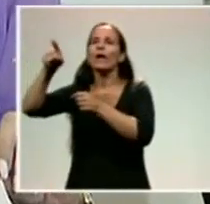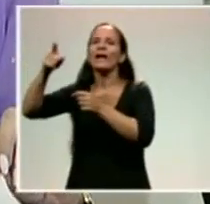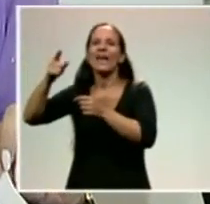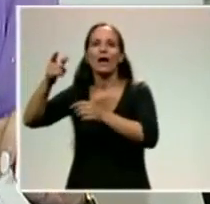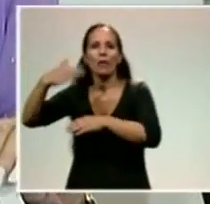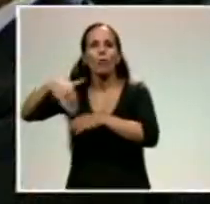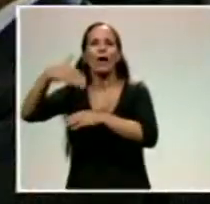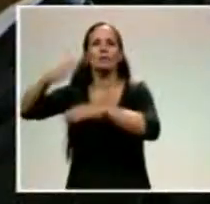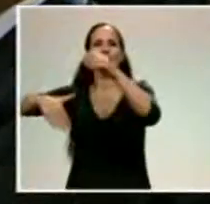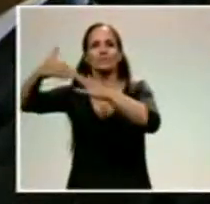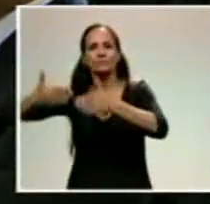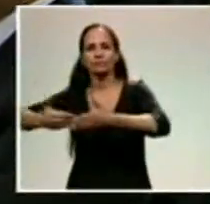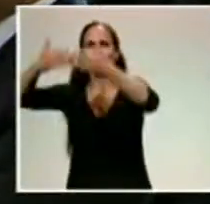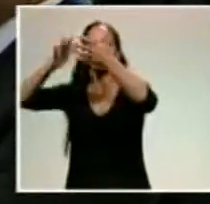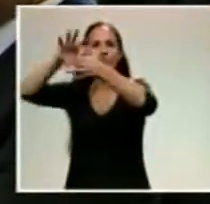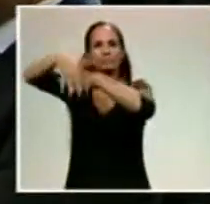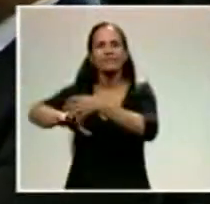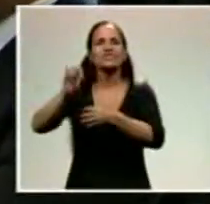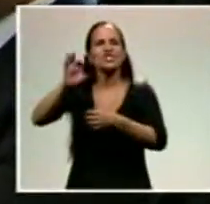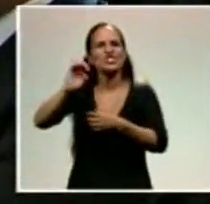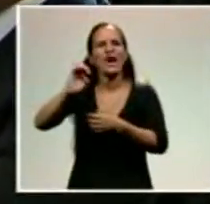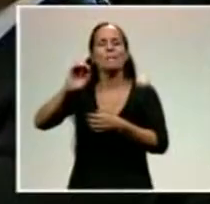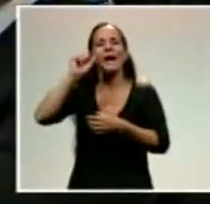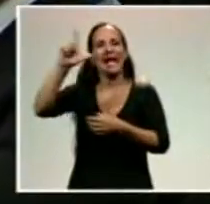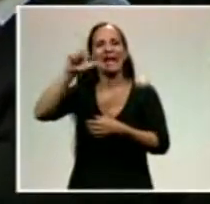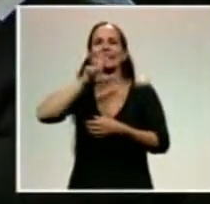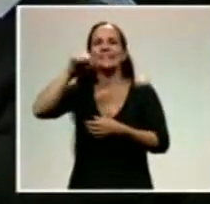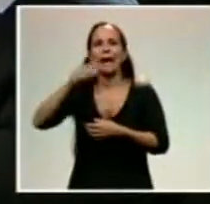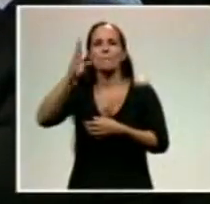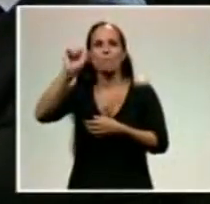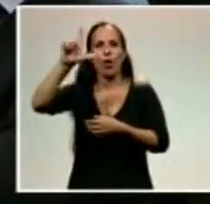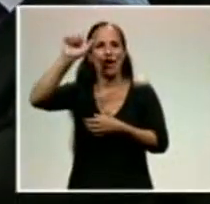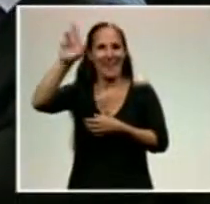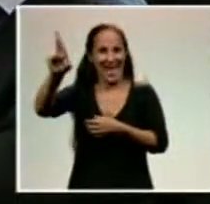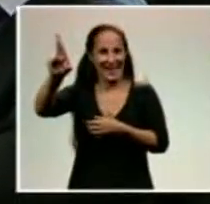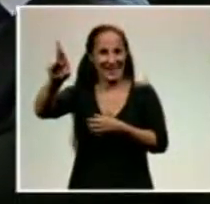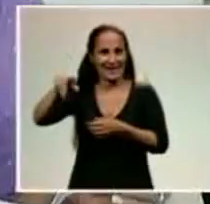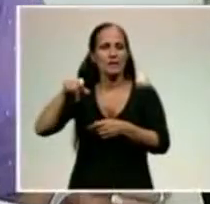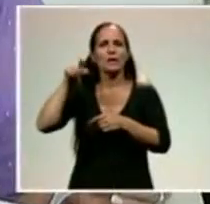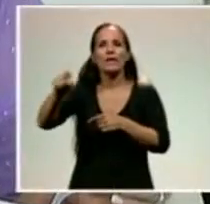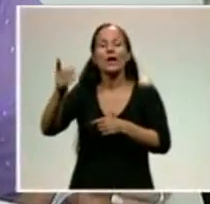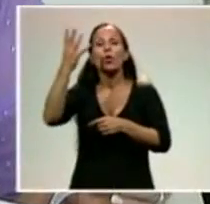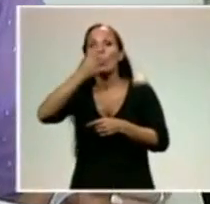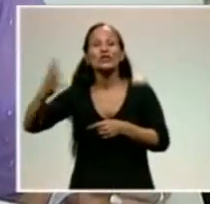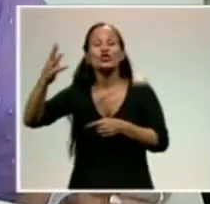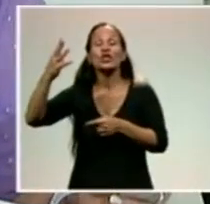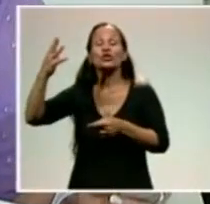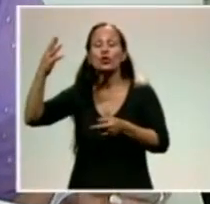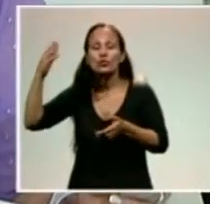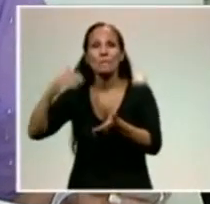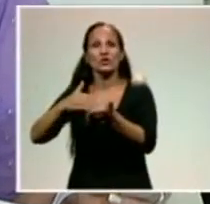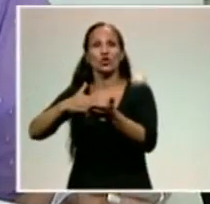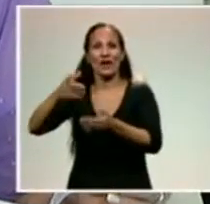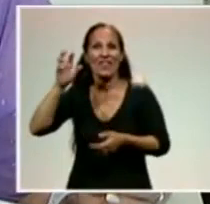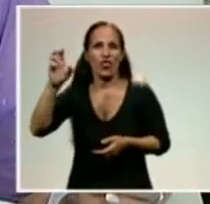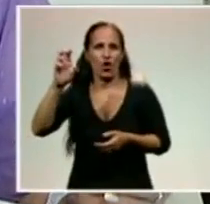represa hidroeléctrica El Tambolar, de 75 megavatios y 400 millones de dólares, de la